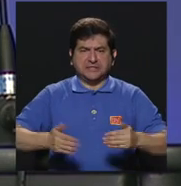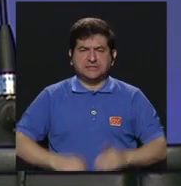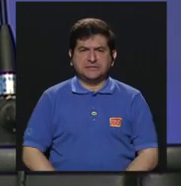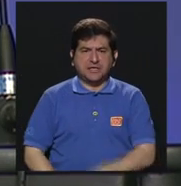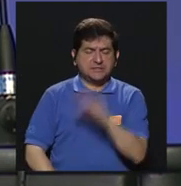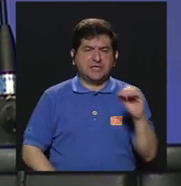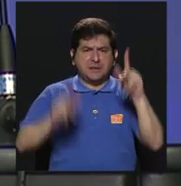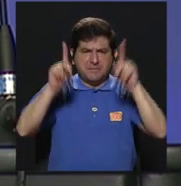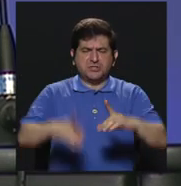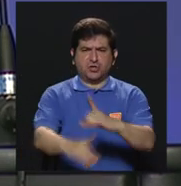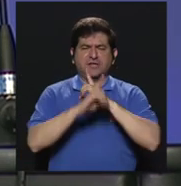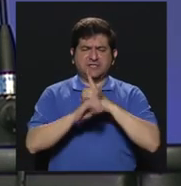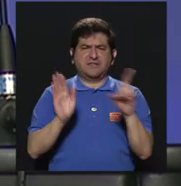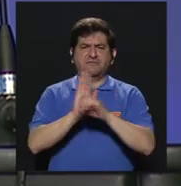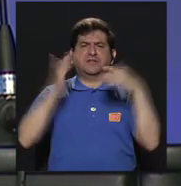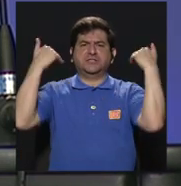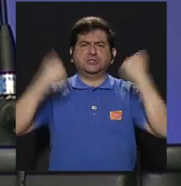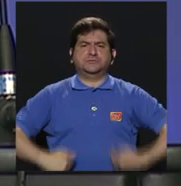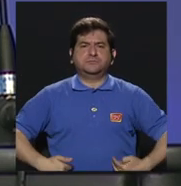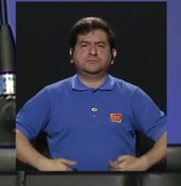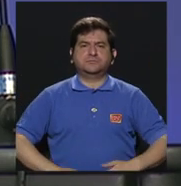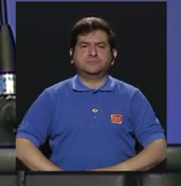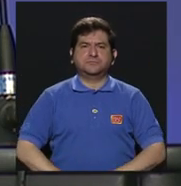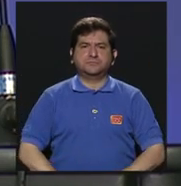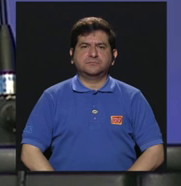y defensores de los derechos humanos.